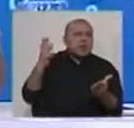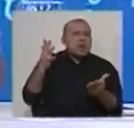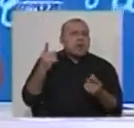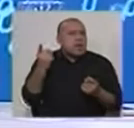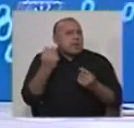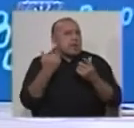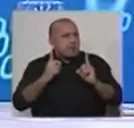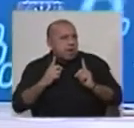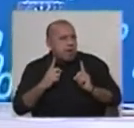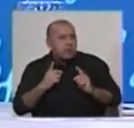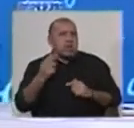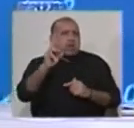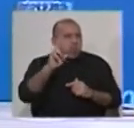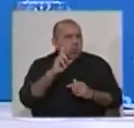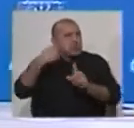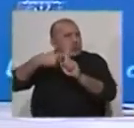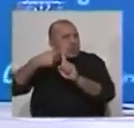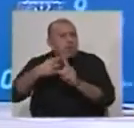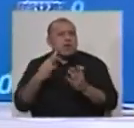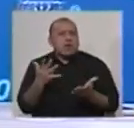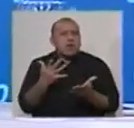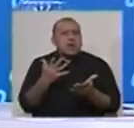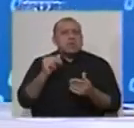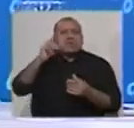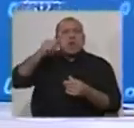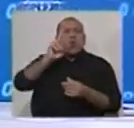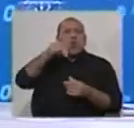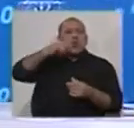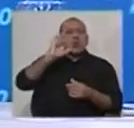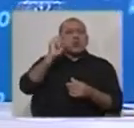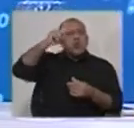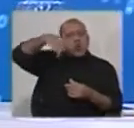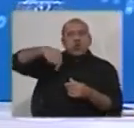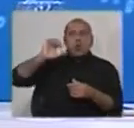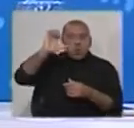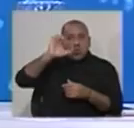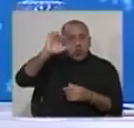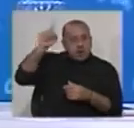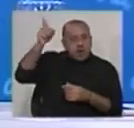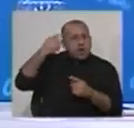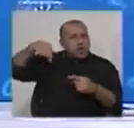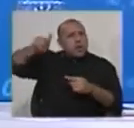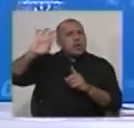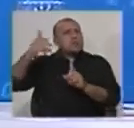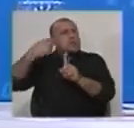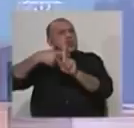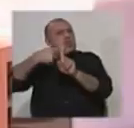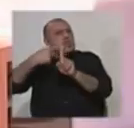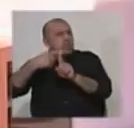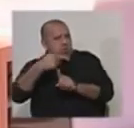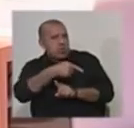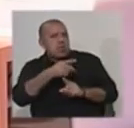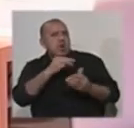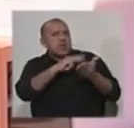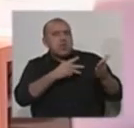una respuesta afirmativa si la unión europea diera una señal positiva en cataluña qué pasaría en el resto de europa por ejemplo